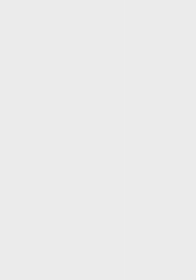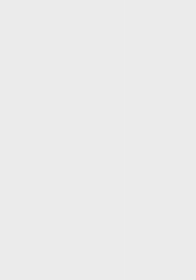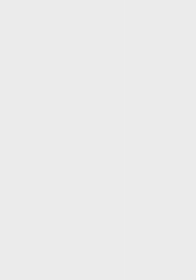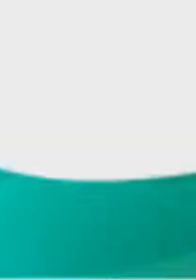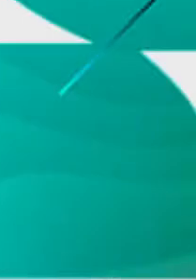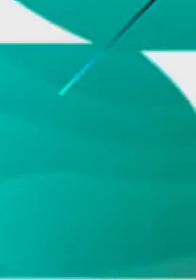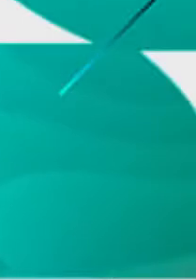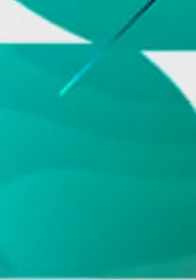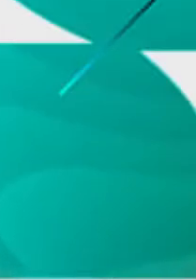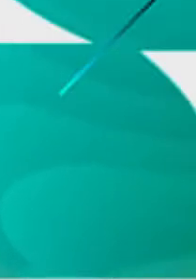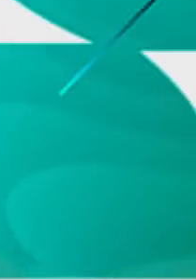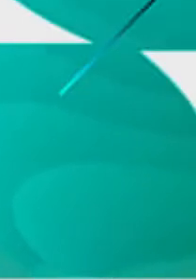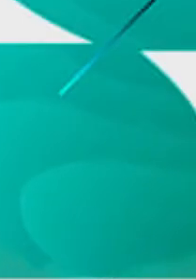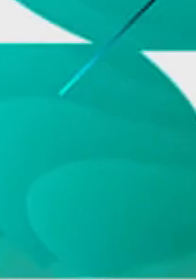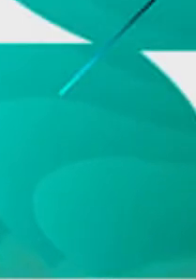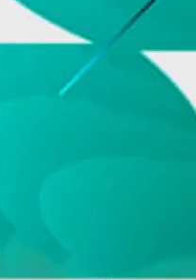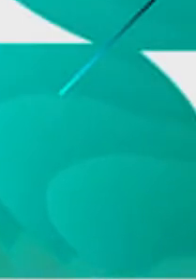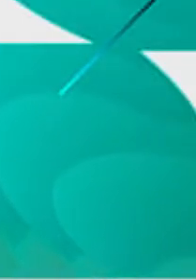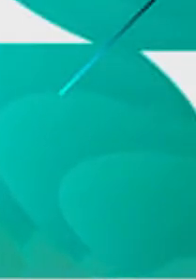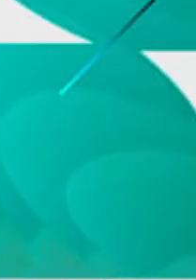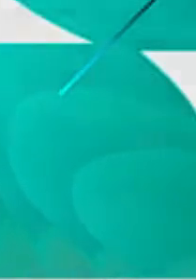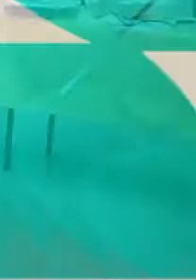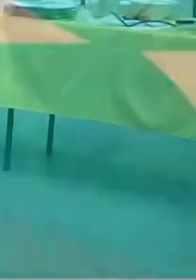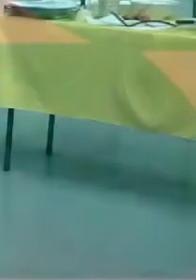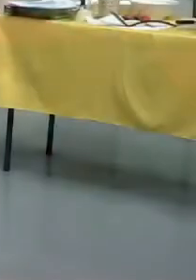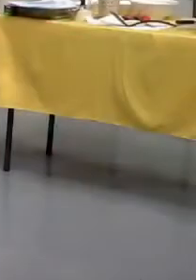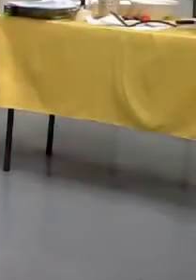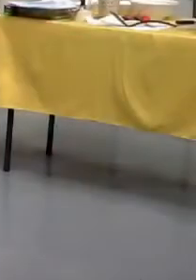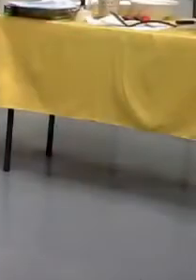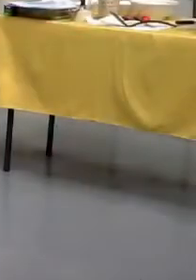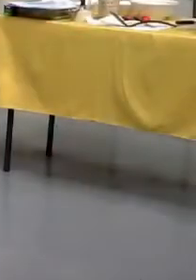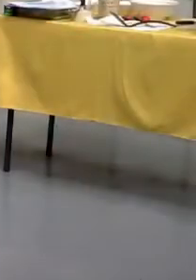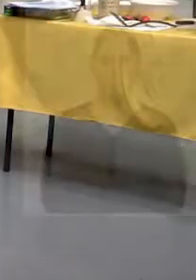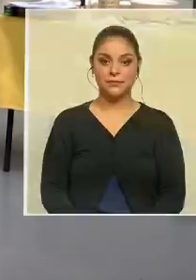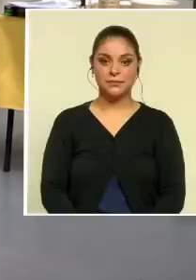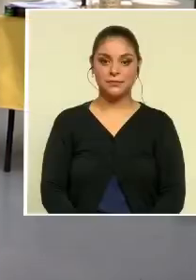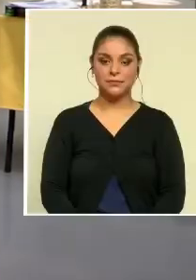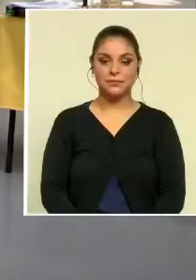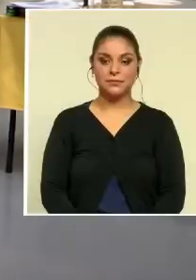así siempre y disfrutar